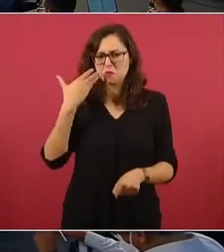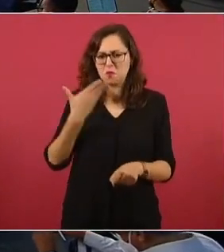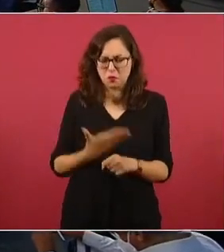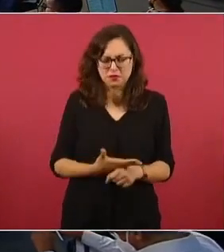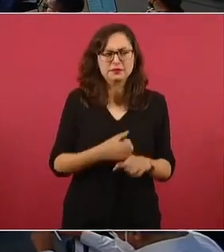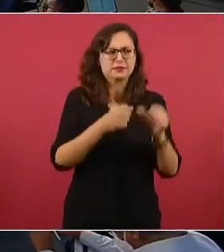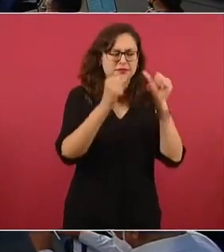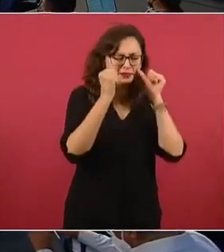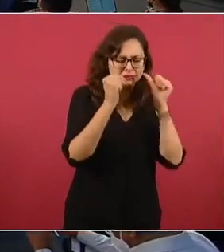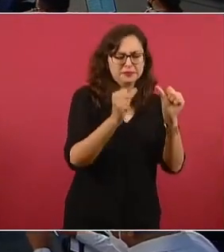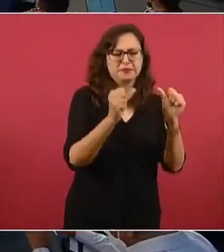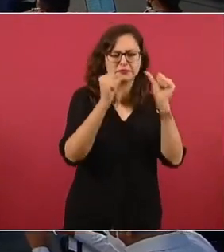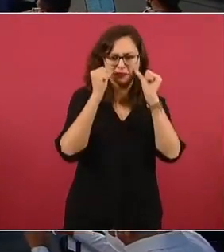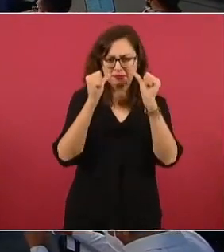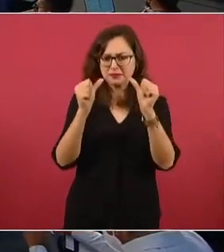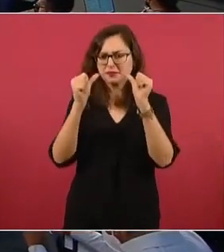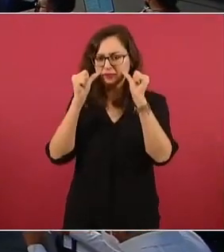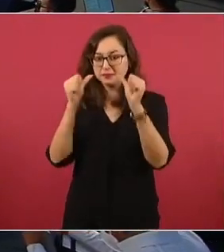una